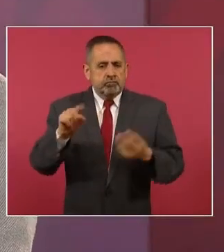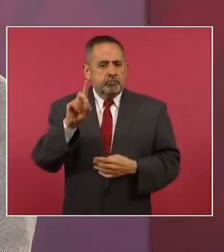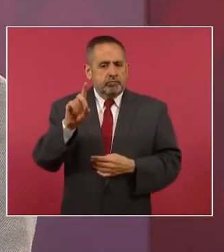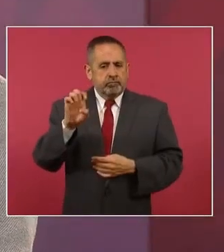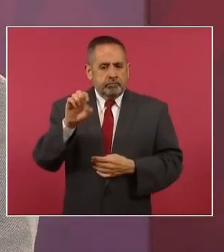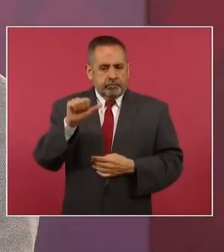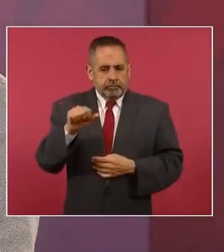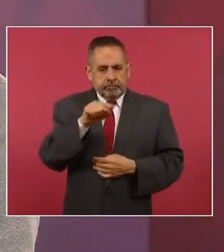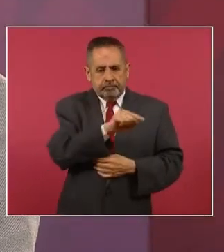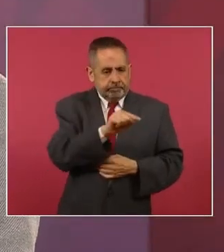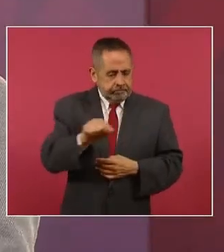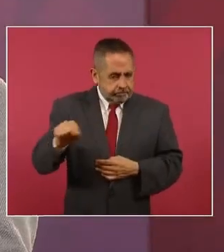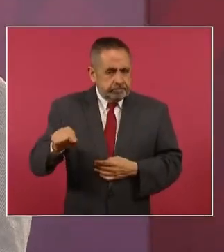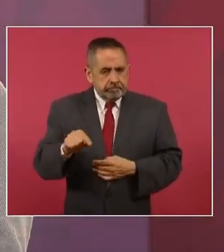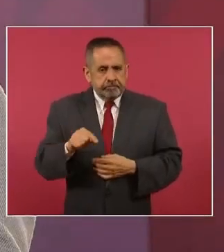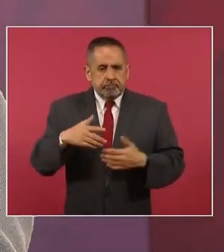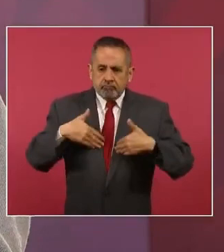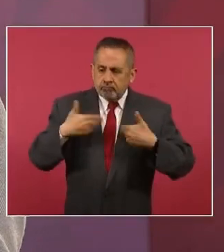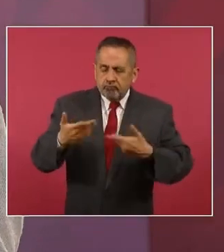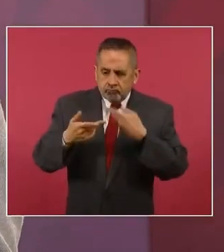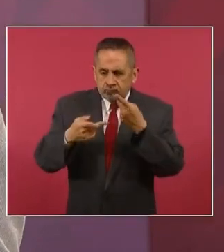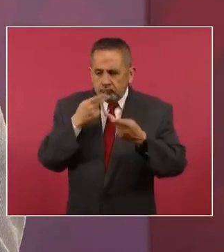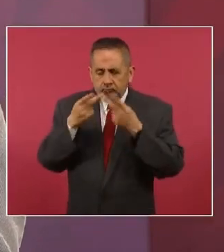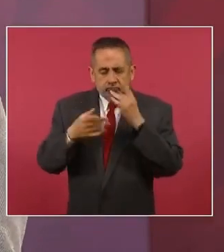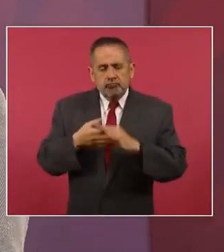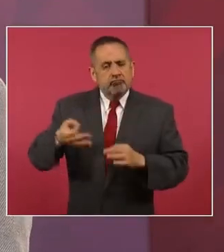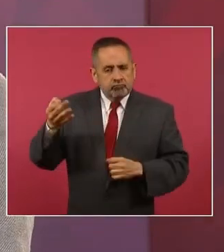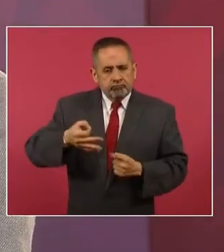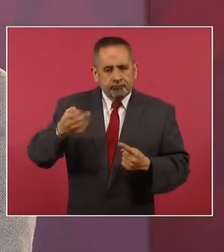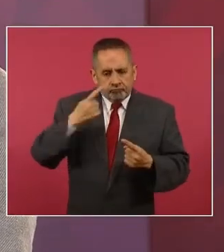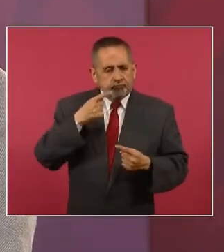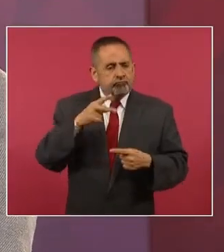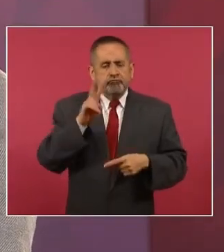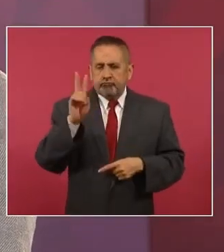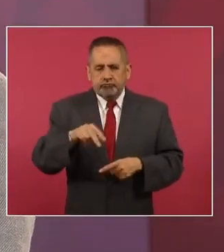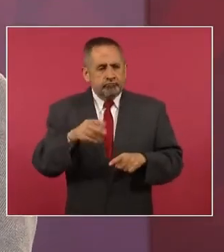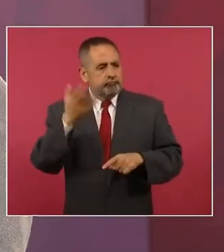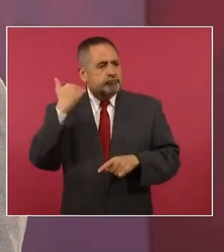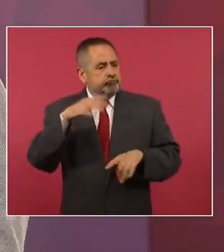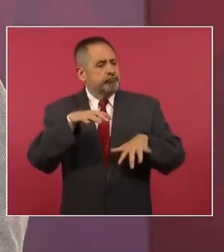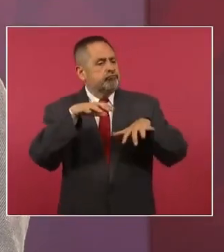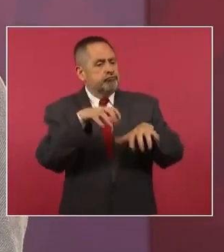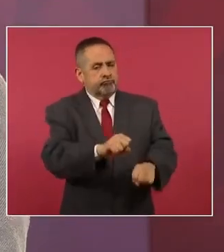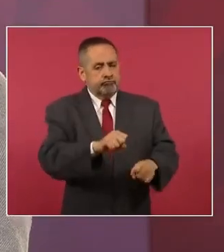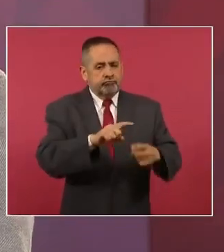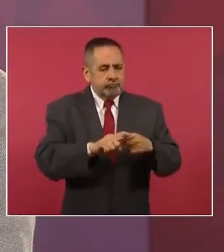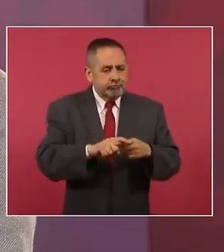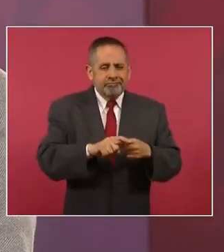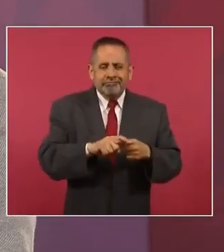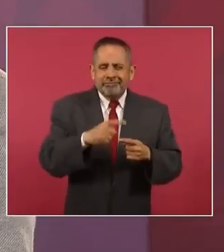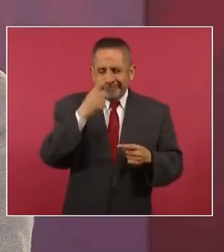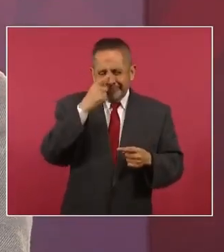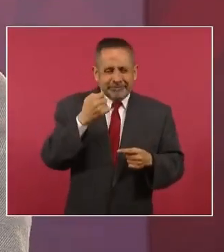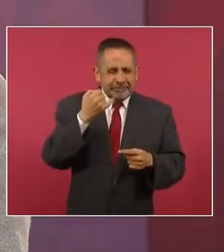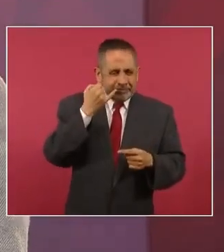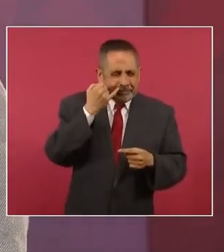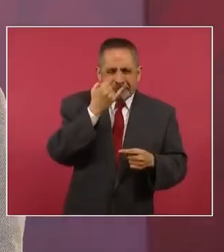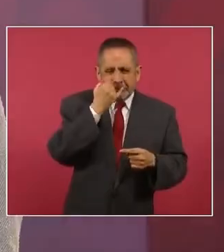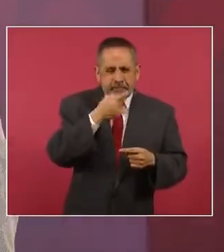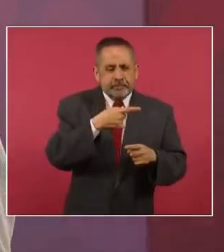que dieron parte de confirmar los decomisos que hubo de estos, de esta ruta a través del tren para